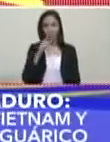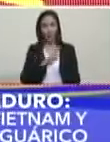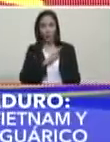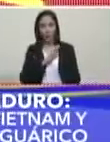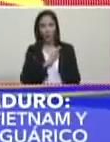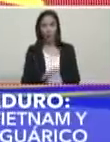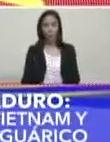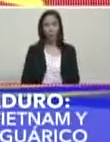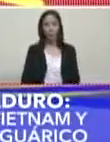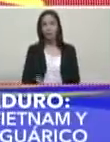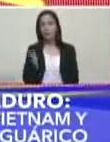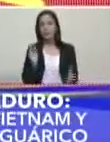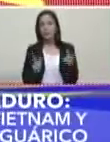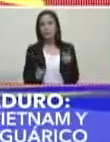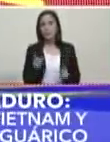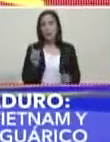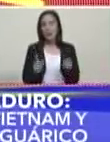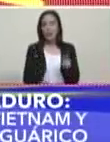Si en algún momento